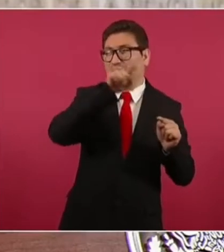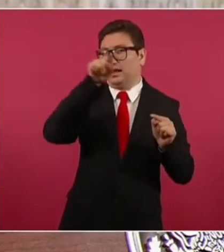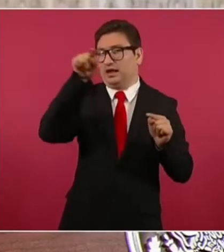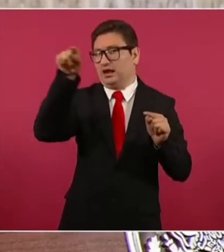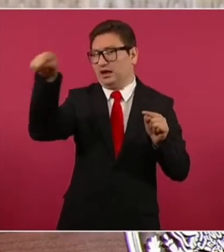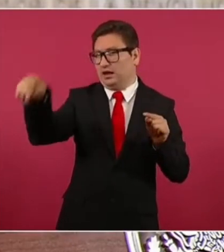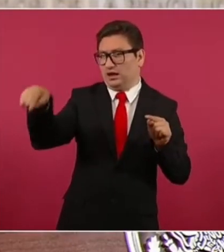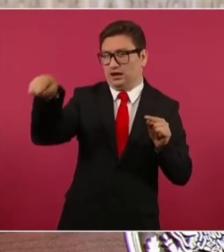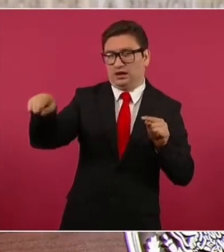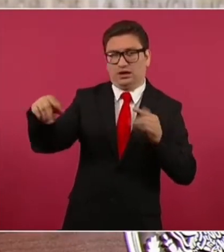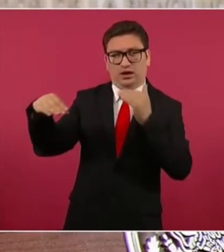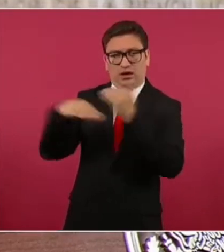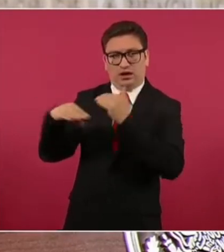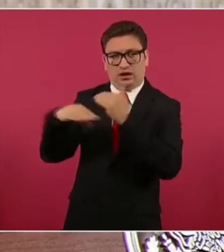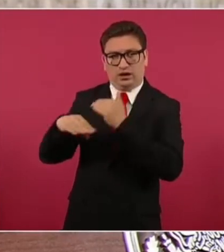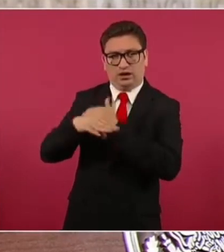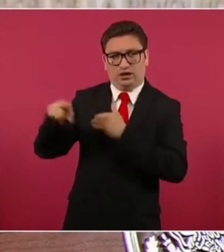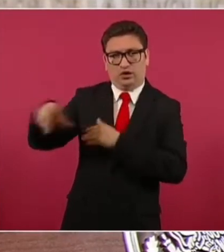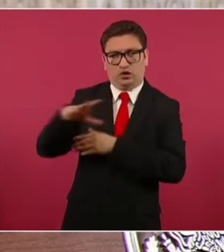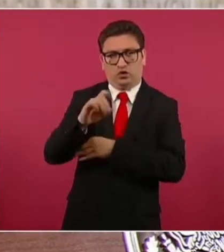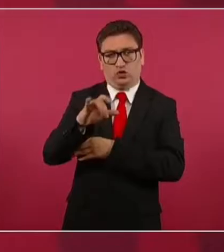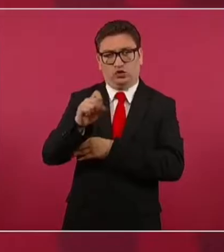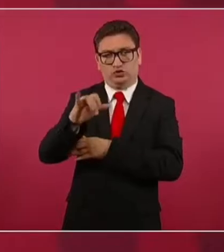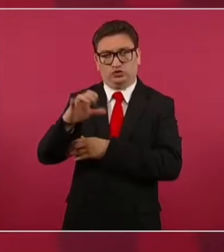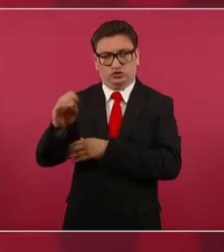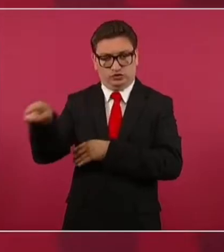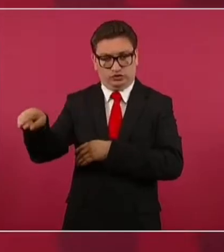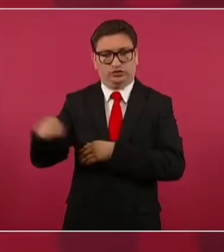hasta la avenida Colosio.